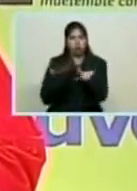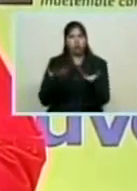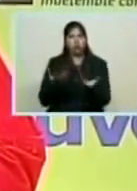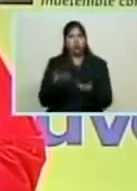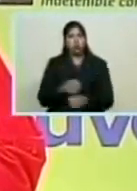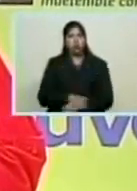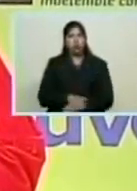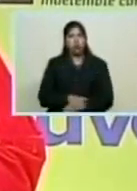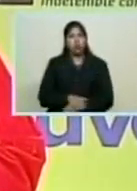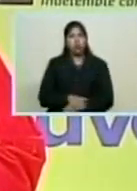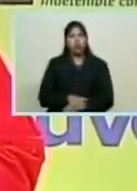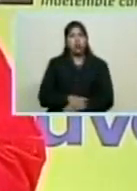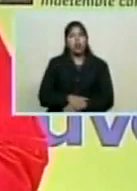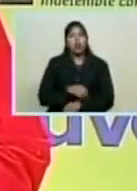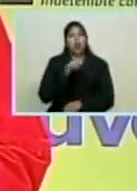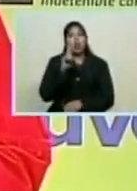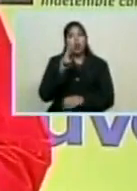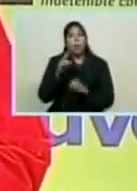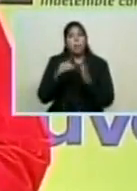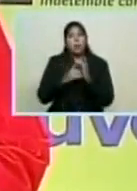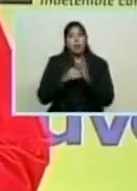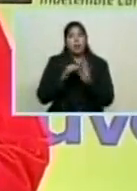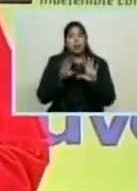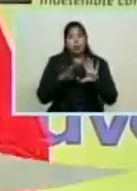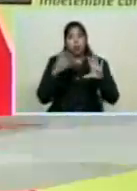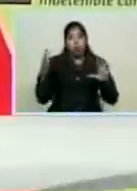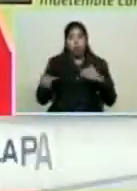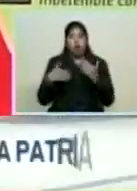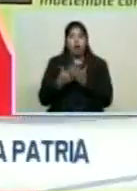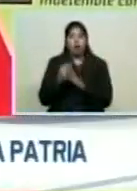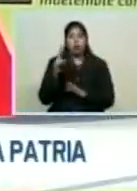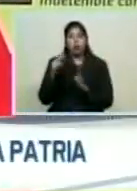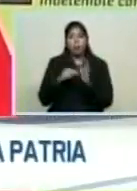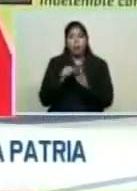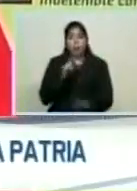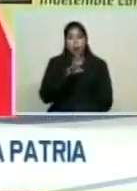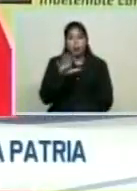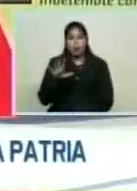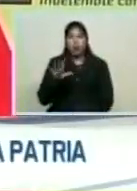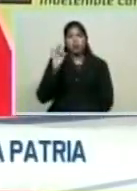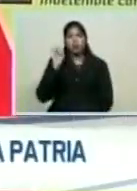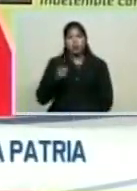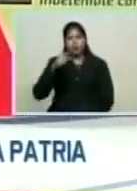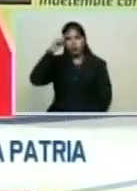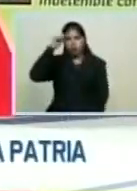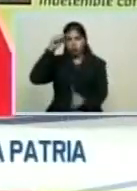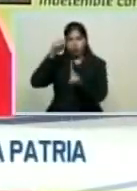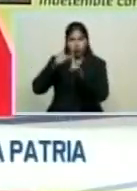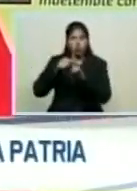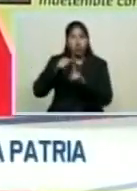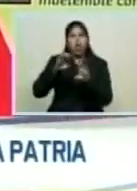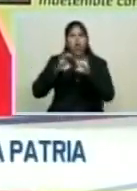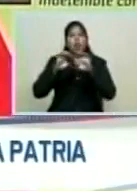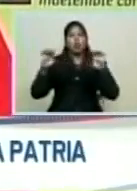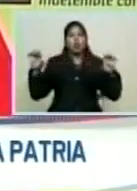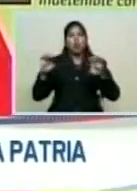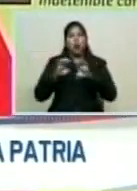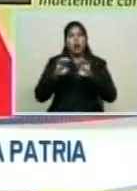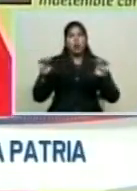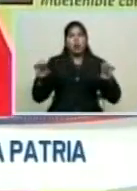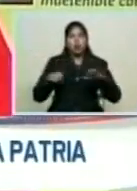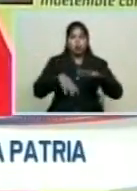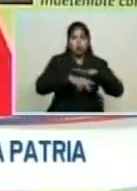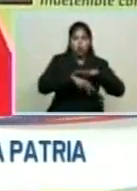el ciclo 2019-2025 tenemos que lograr educación 100% a nivel